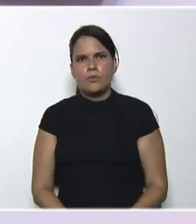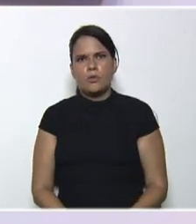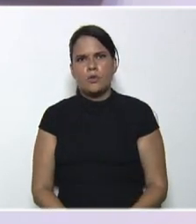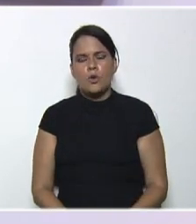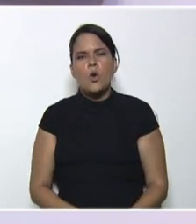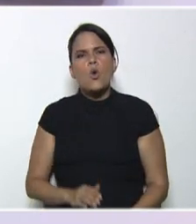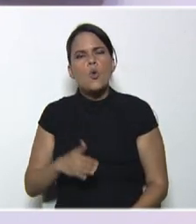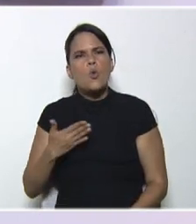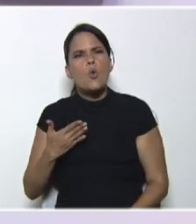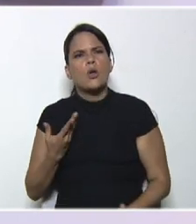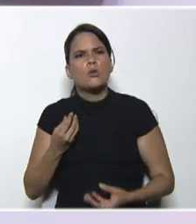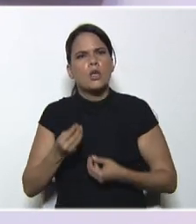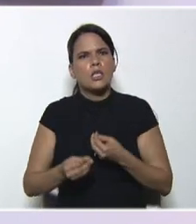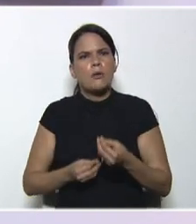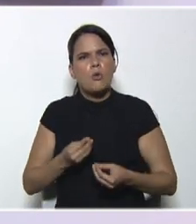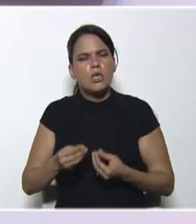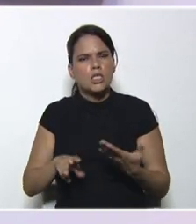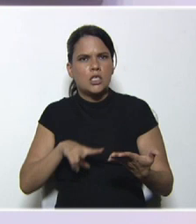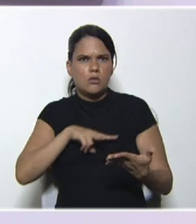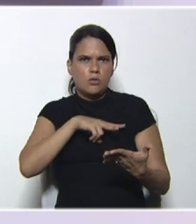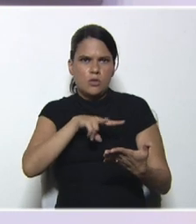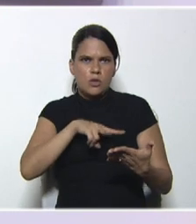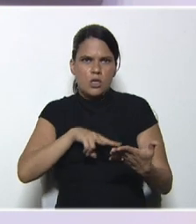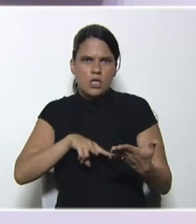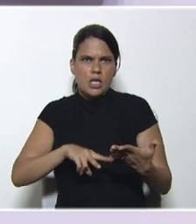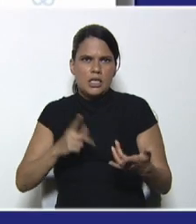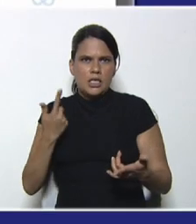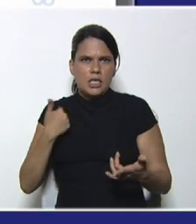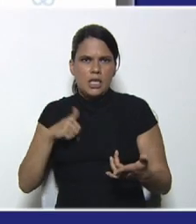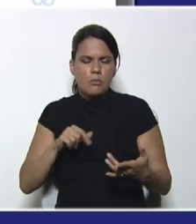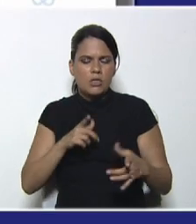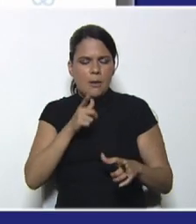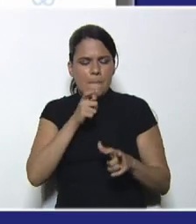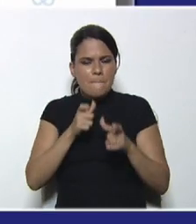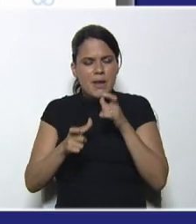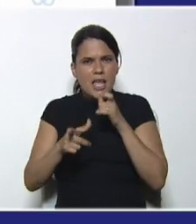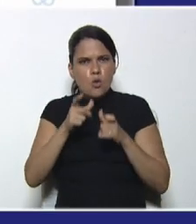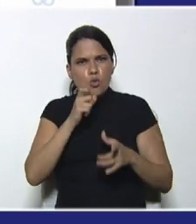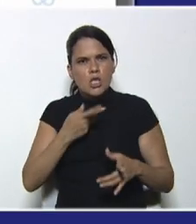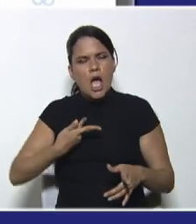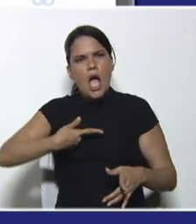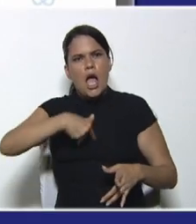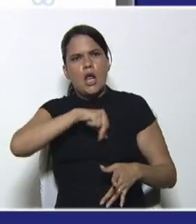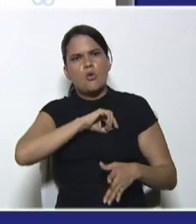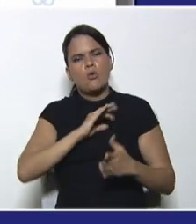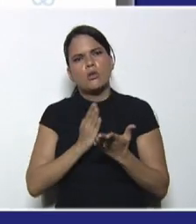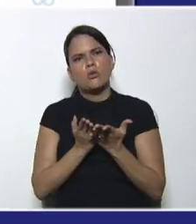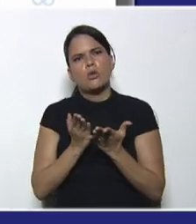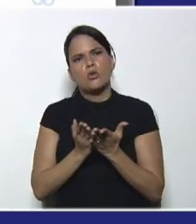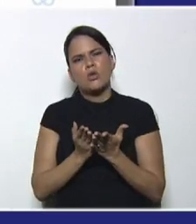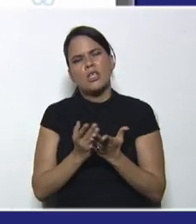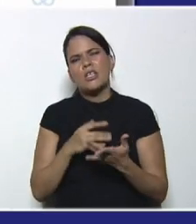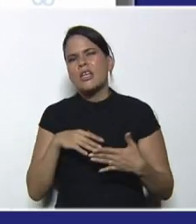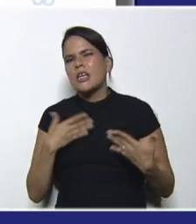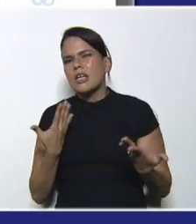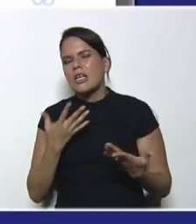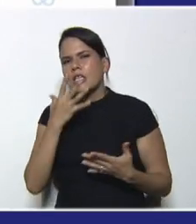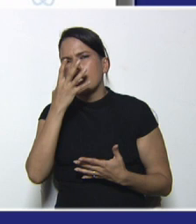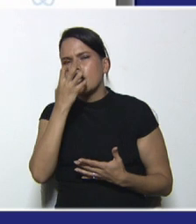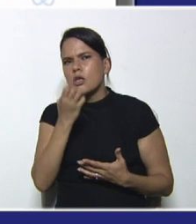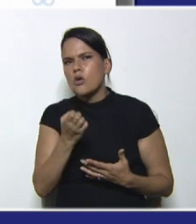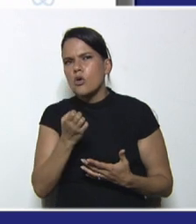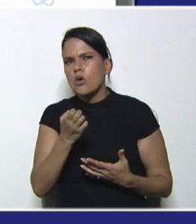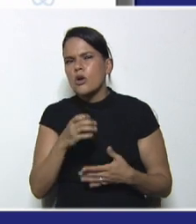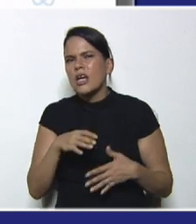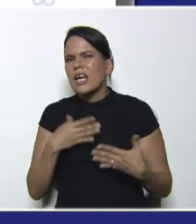Cuando estamos realizando esa lectura, debemos hacerle preguntas a nuestro estudiante qué entendió, de qué trata